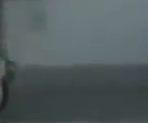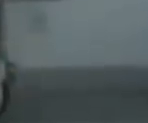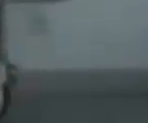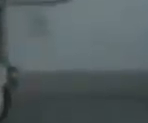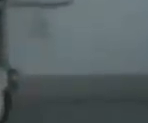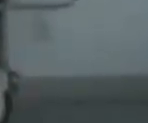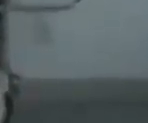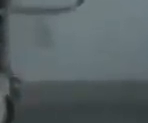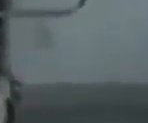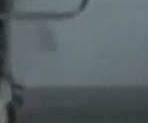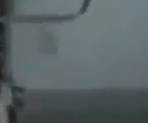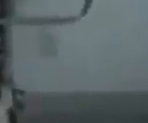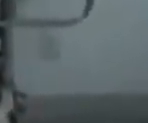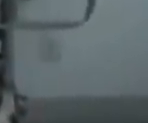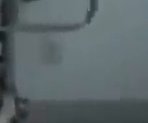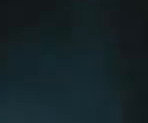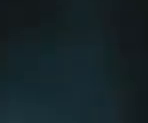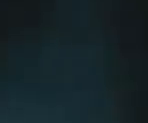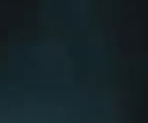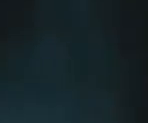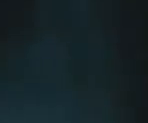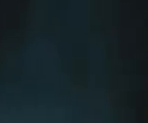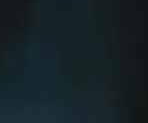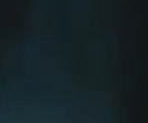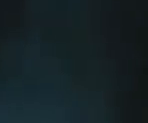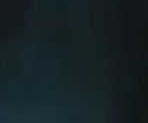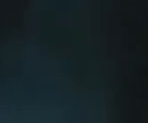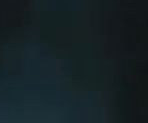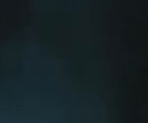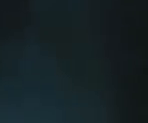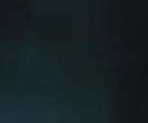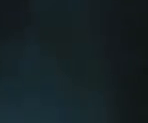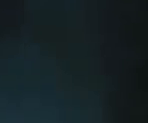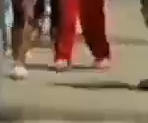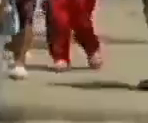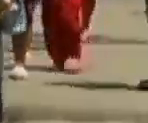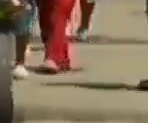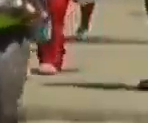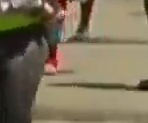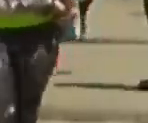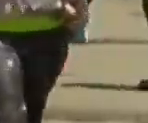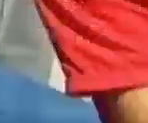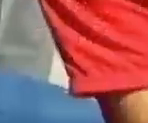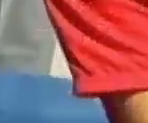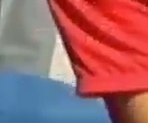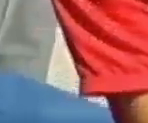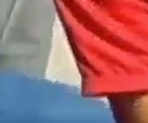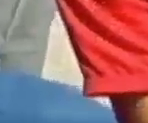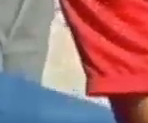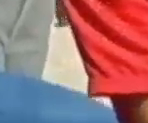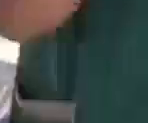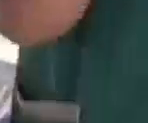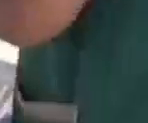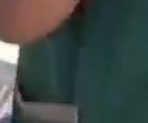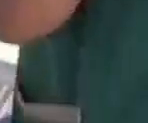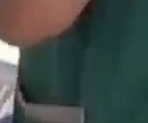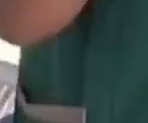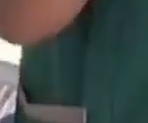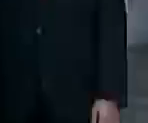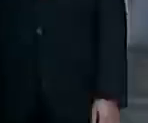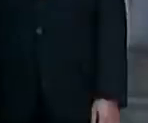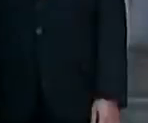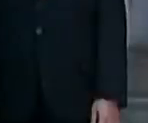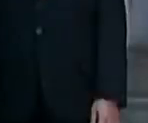Pudimos detener y evitar un impacto desfavorable con la llegada de la variante Delta. La experiencia acumulada desde que se decretó